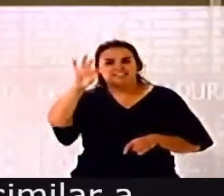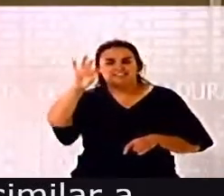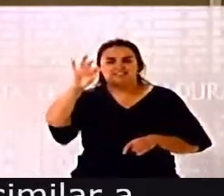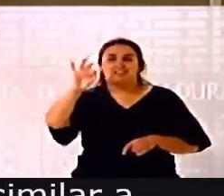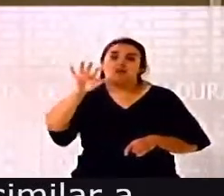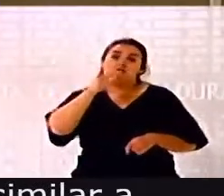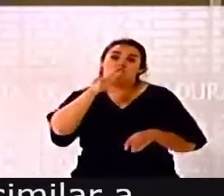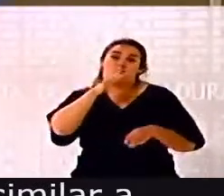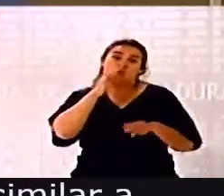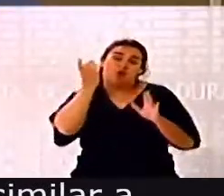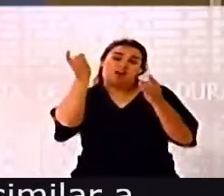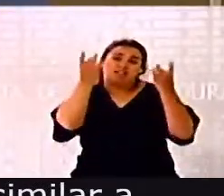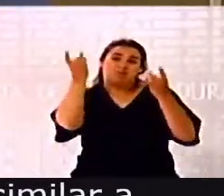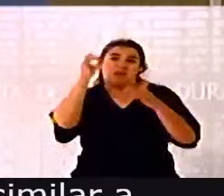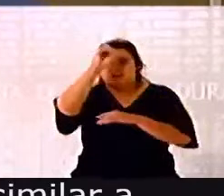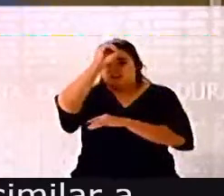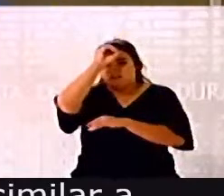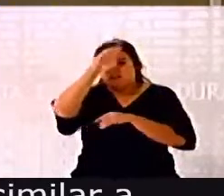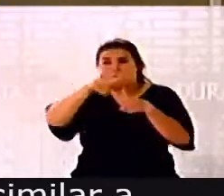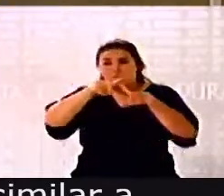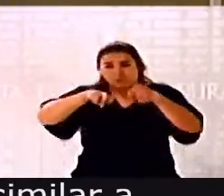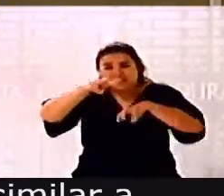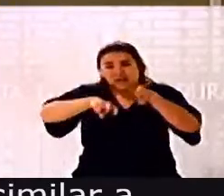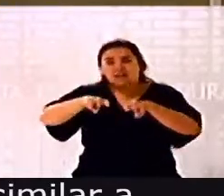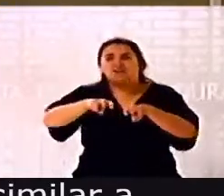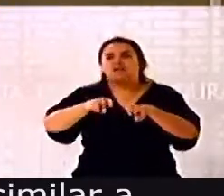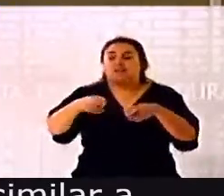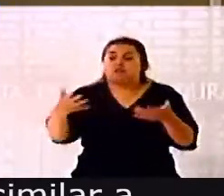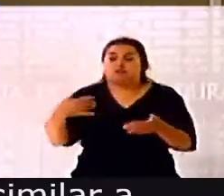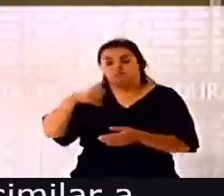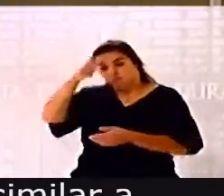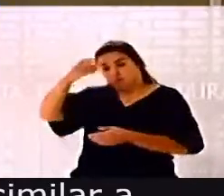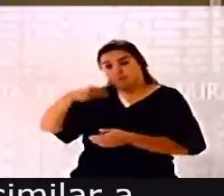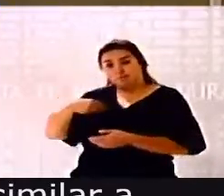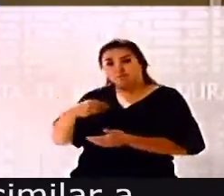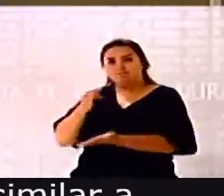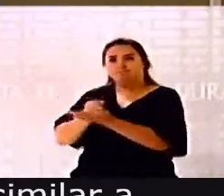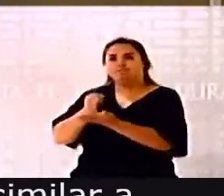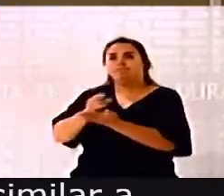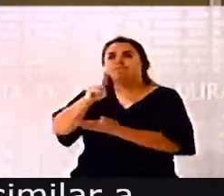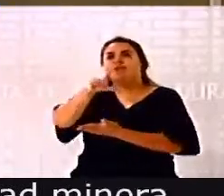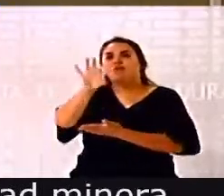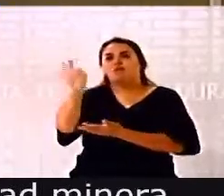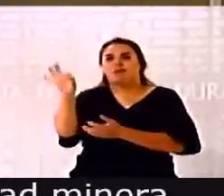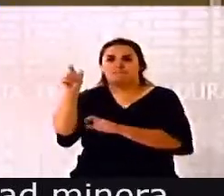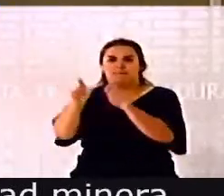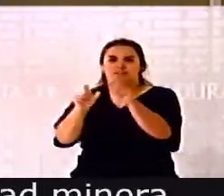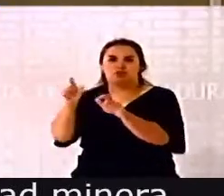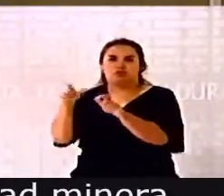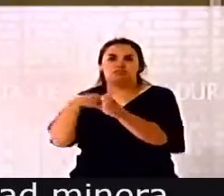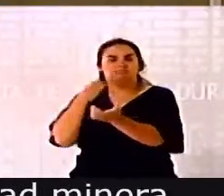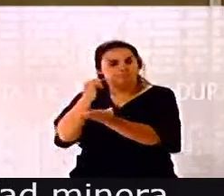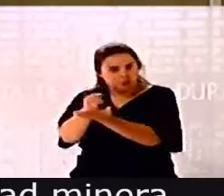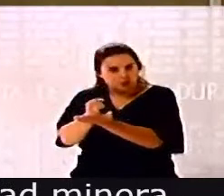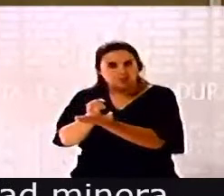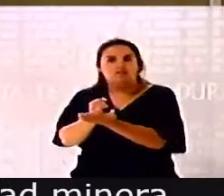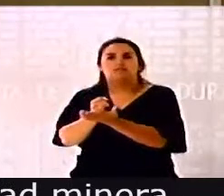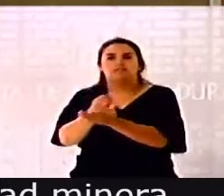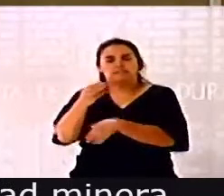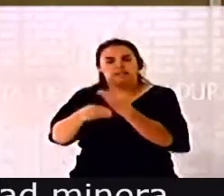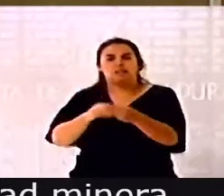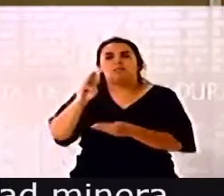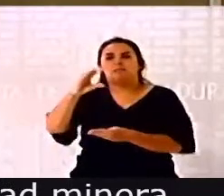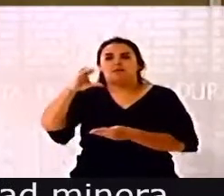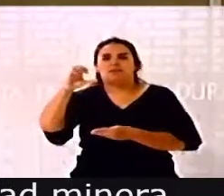esa localidad. Por lo tanto, en Zaino hemos tomado una muestra de 100 habitantes de Zaino, que se le ha realizado la PCR